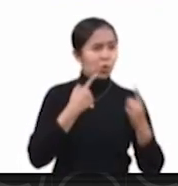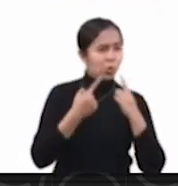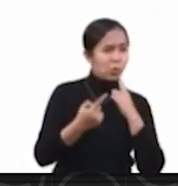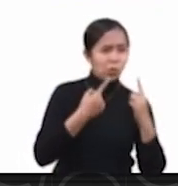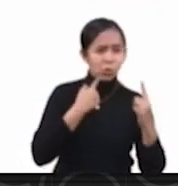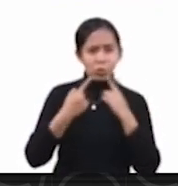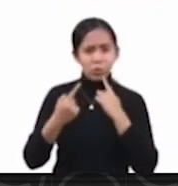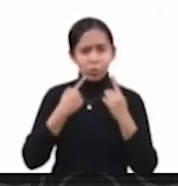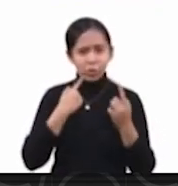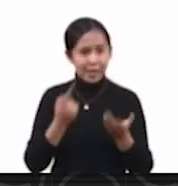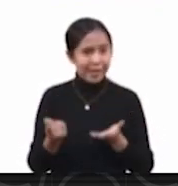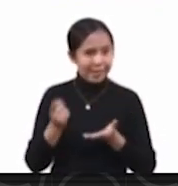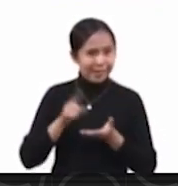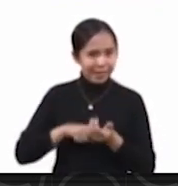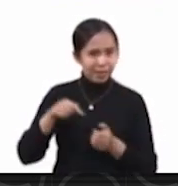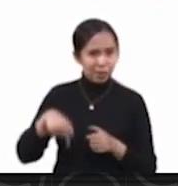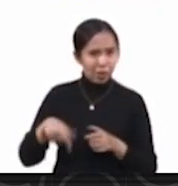interno.